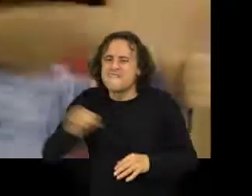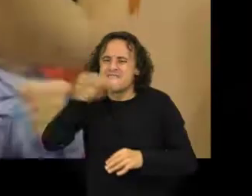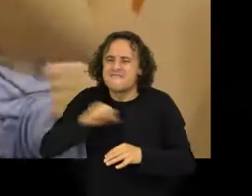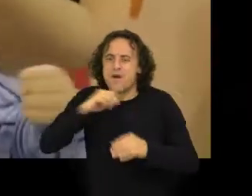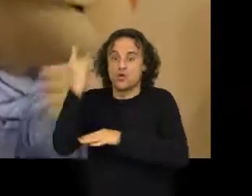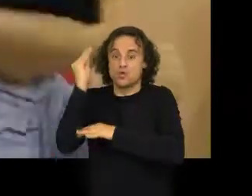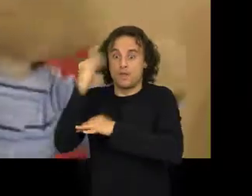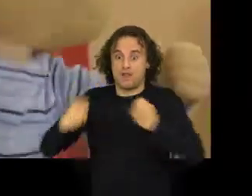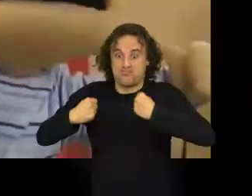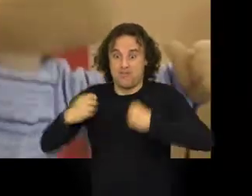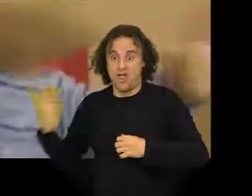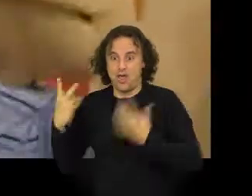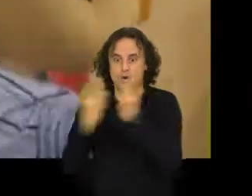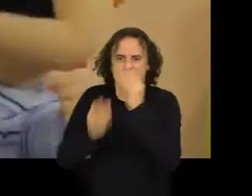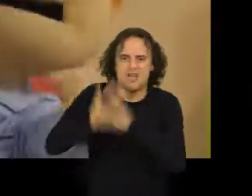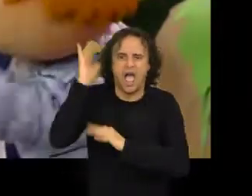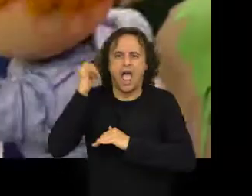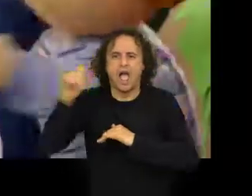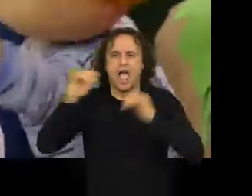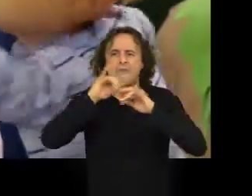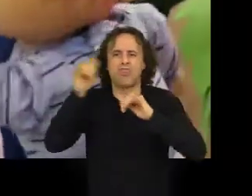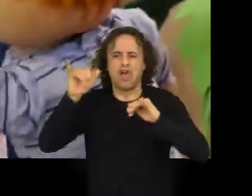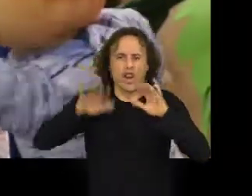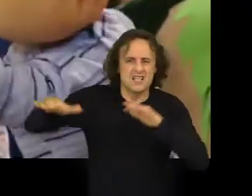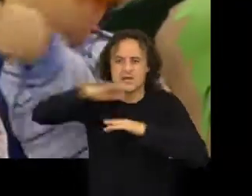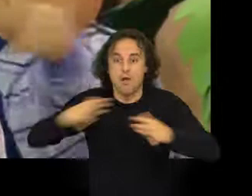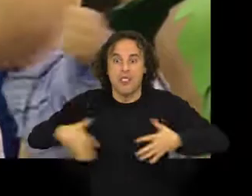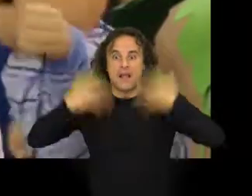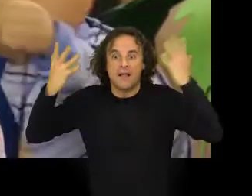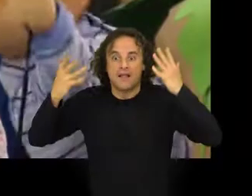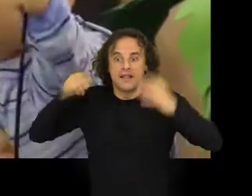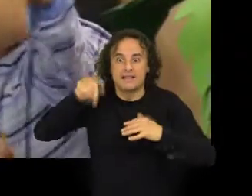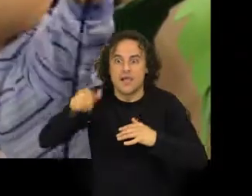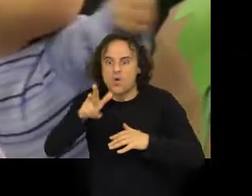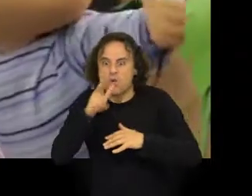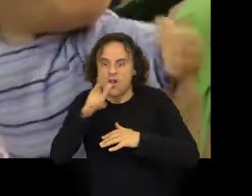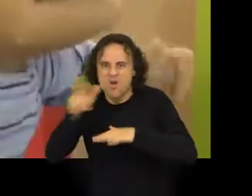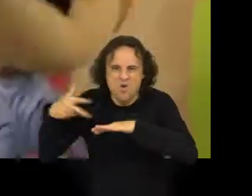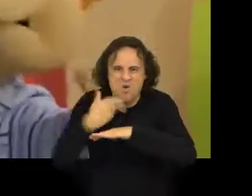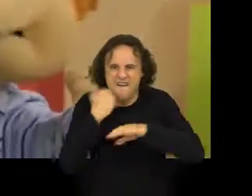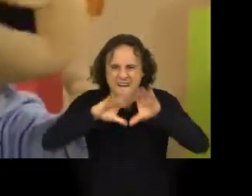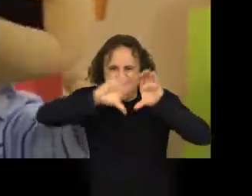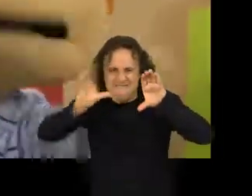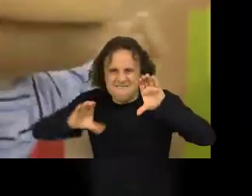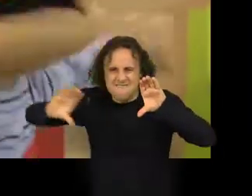sensacional. Íamos supermúsculos e máis eu pola selva do Amazonas. De súpeto saiu unha anaconda